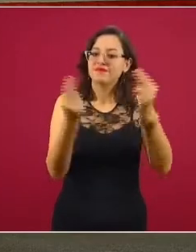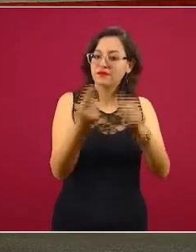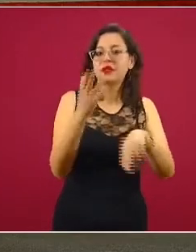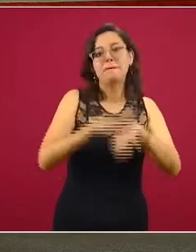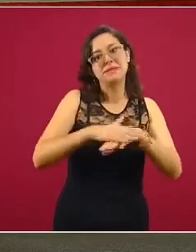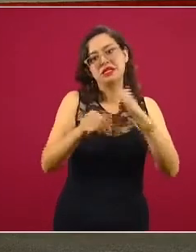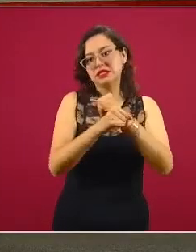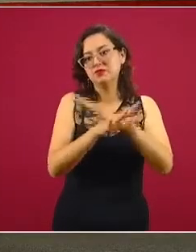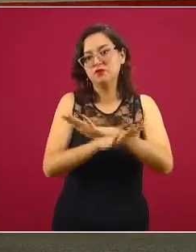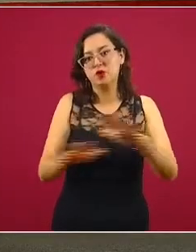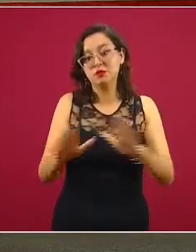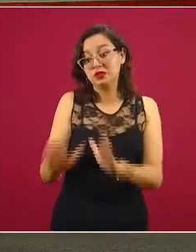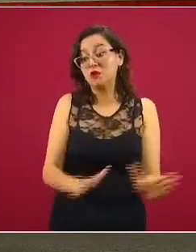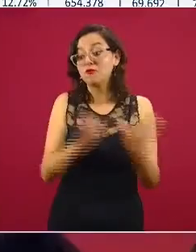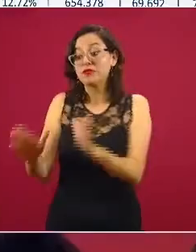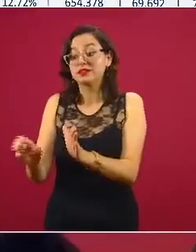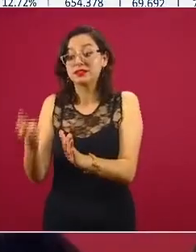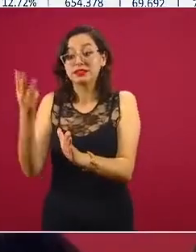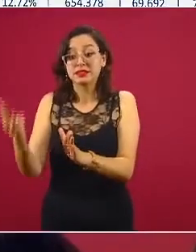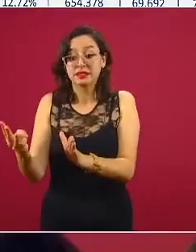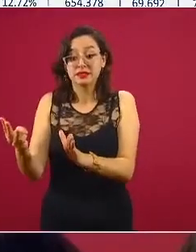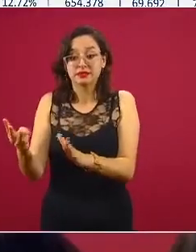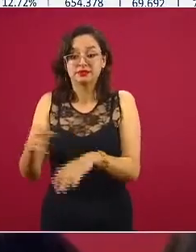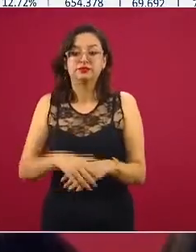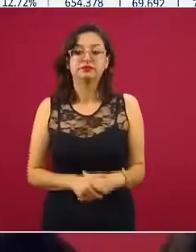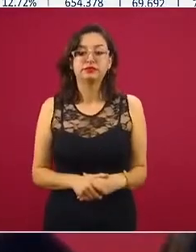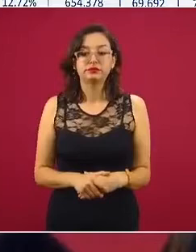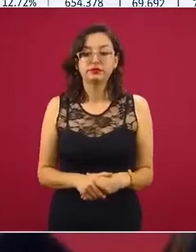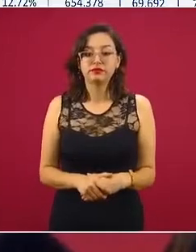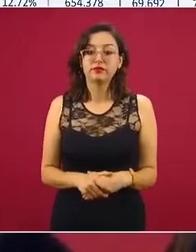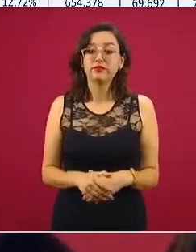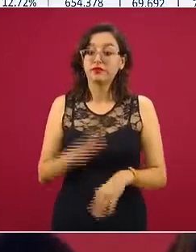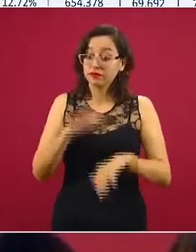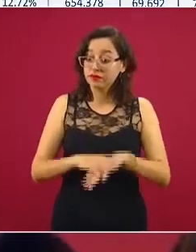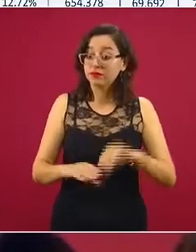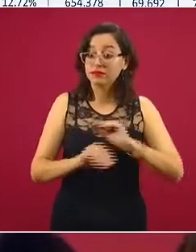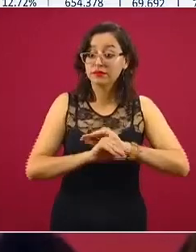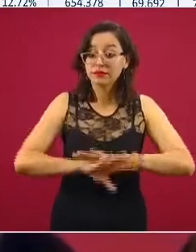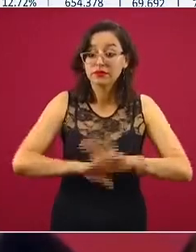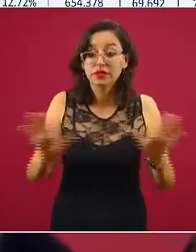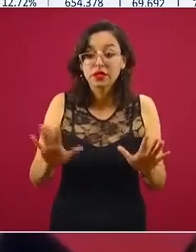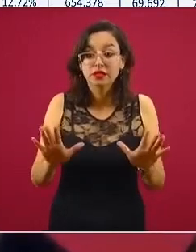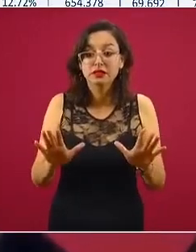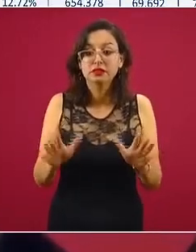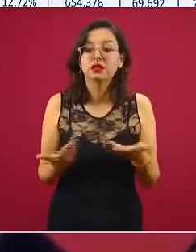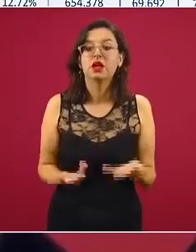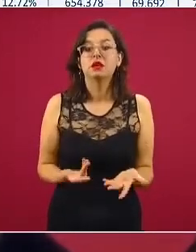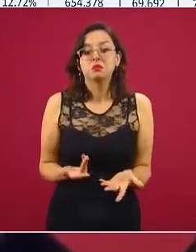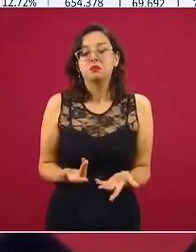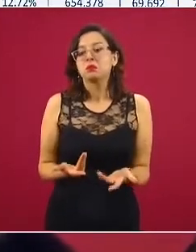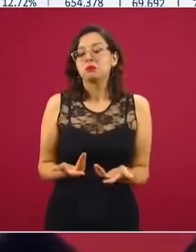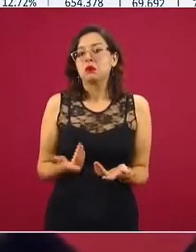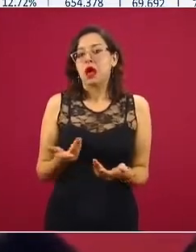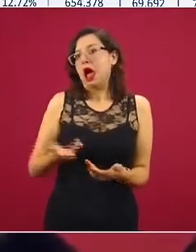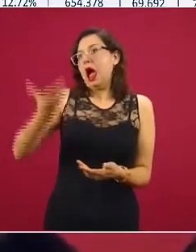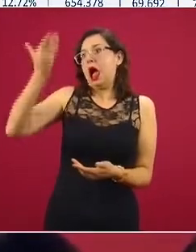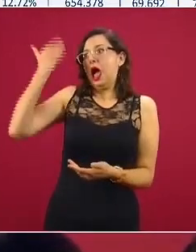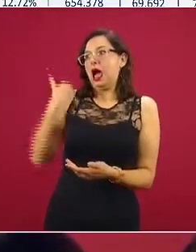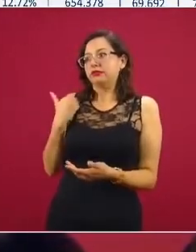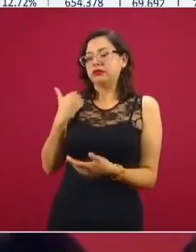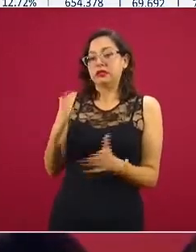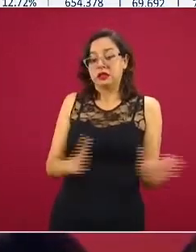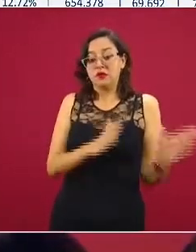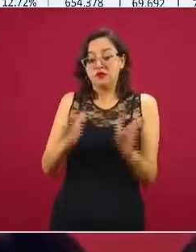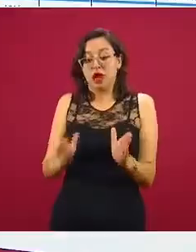lo que ocurre en fase 3. Entonces, que quede claro, esto dijimos cuando entremos a fase 3, el que le quiera